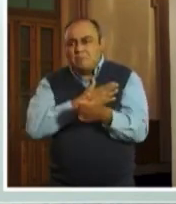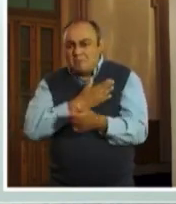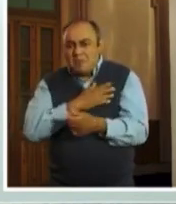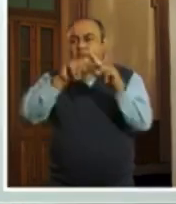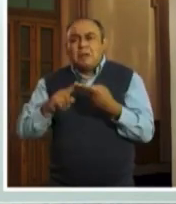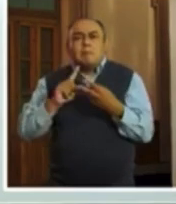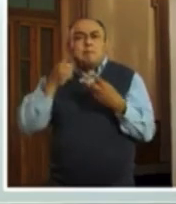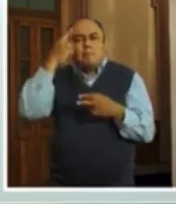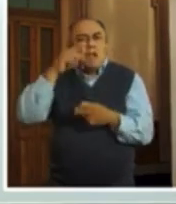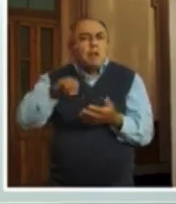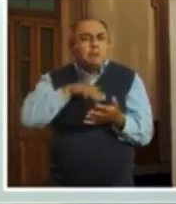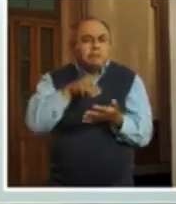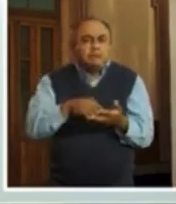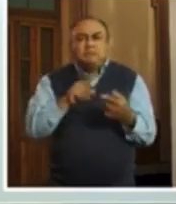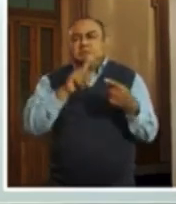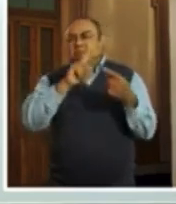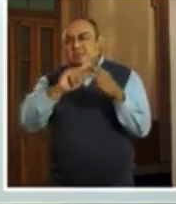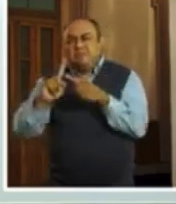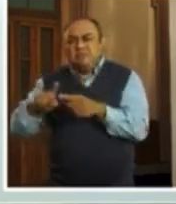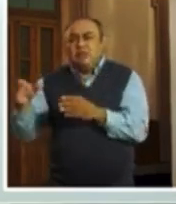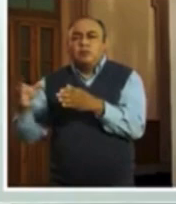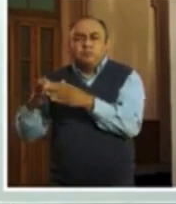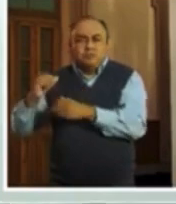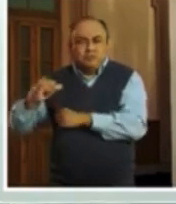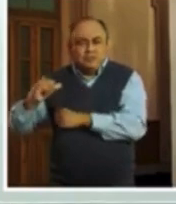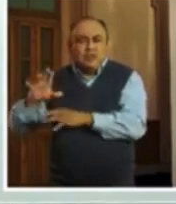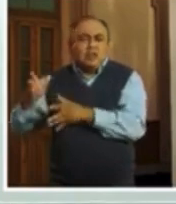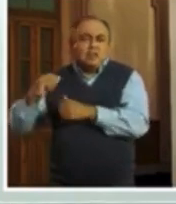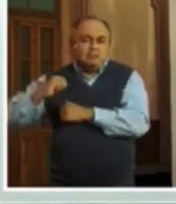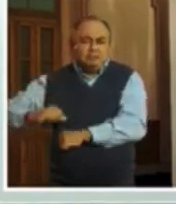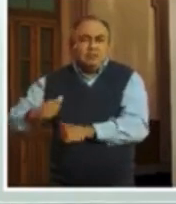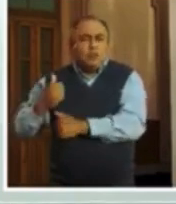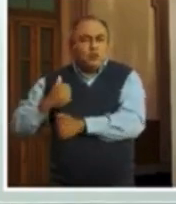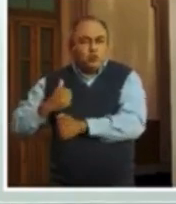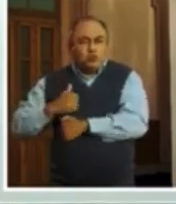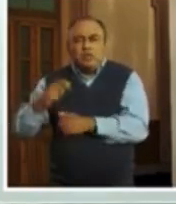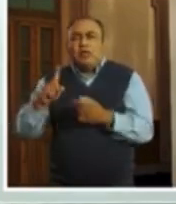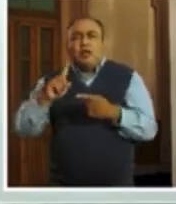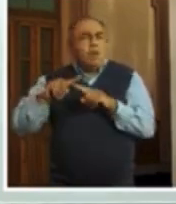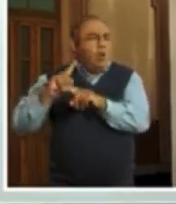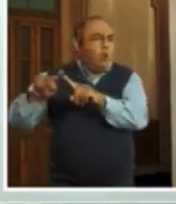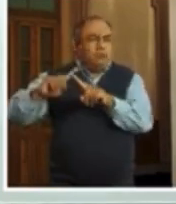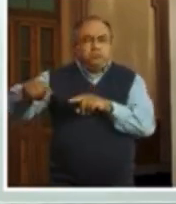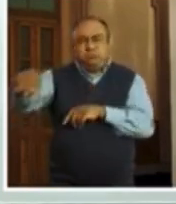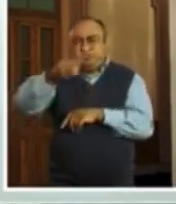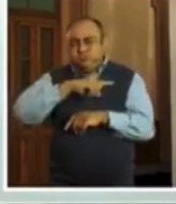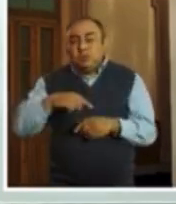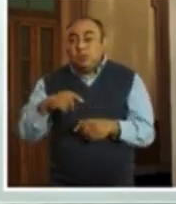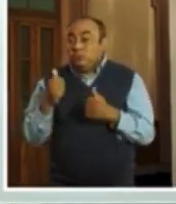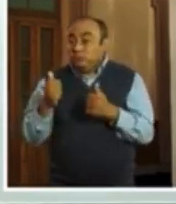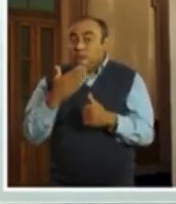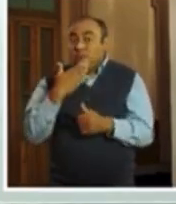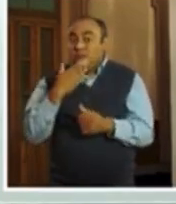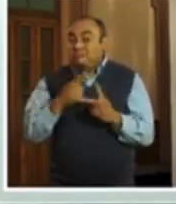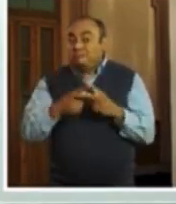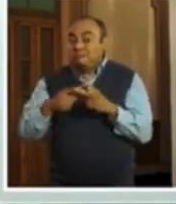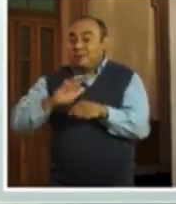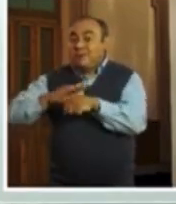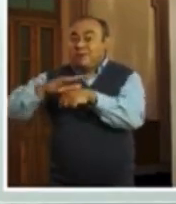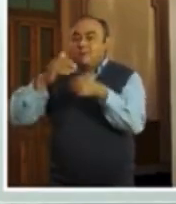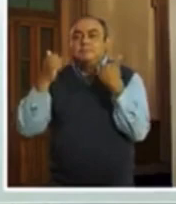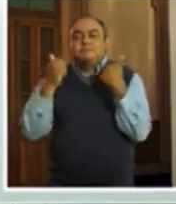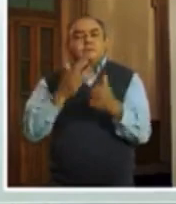municipios para la sedena para el instituto del bienestar estamos muy contentos con estos números pero nos faltan más